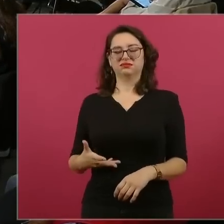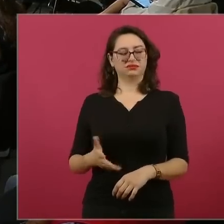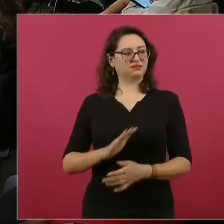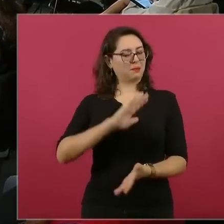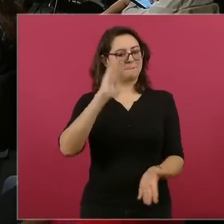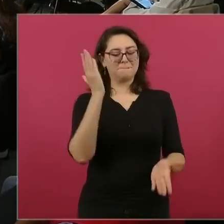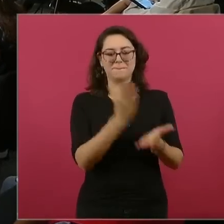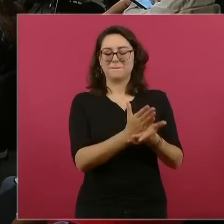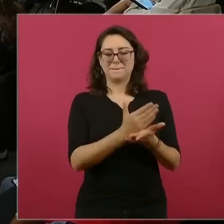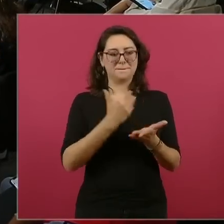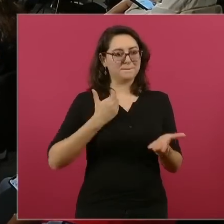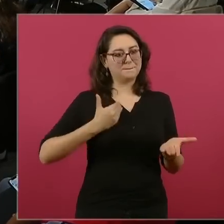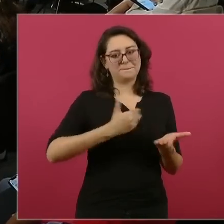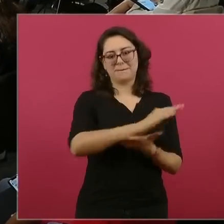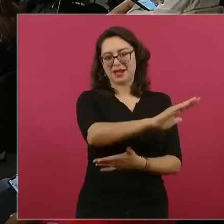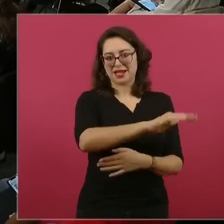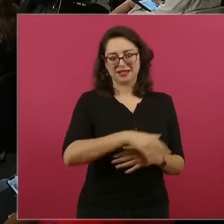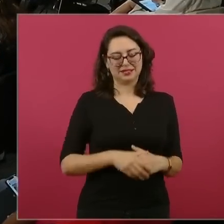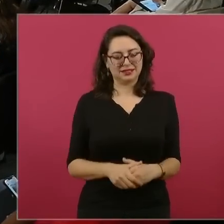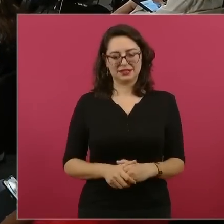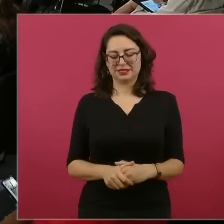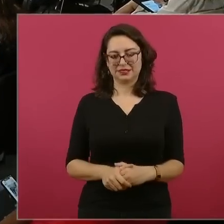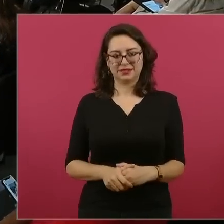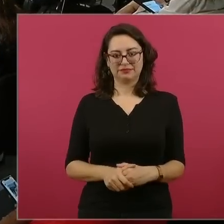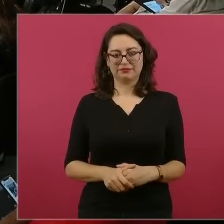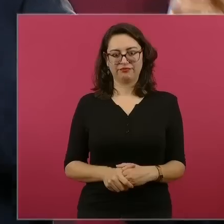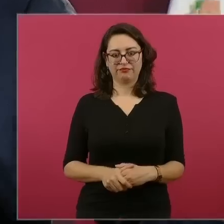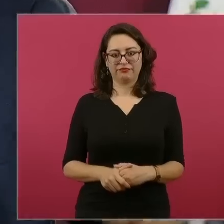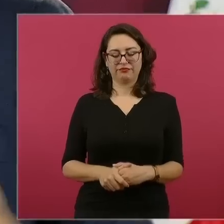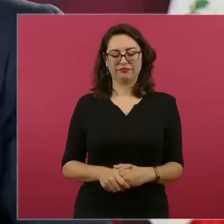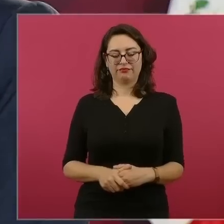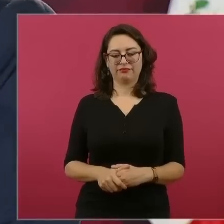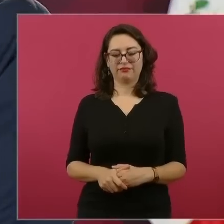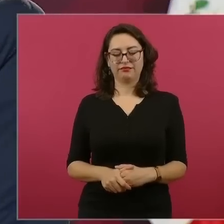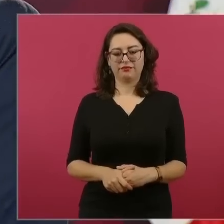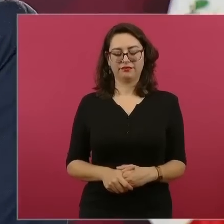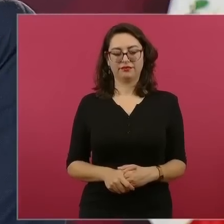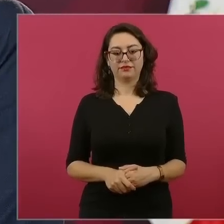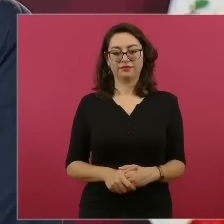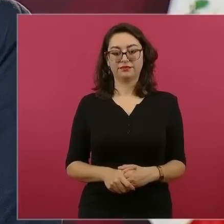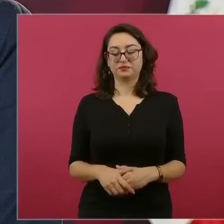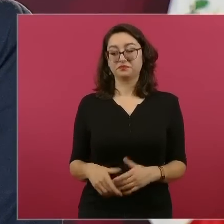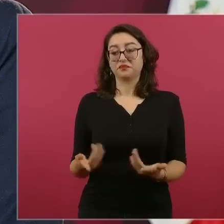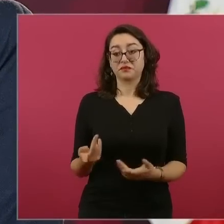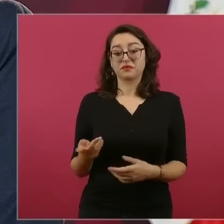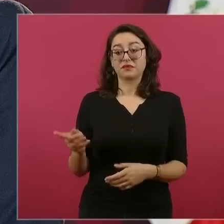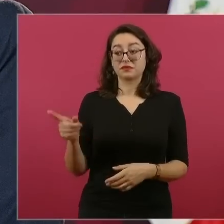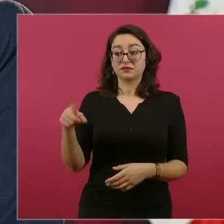¿Sabe cómo era la convivencia antes? Esto para los jóvenes.